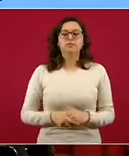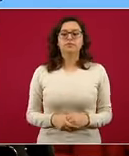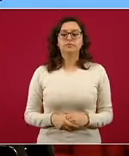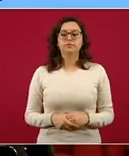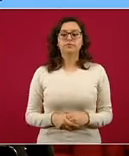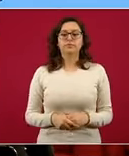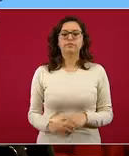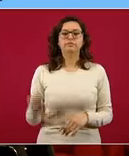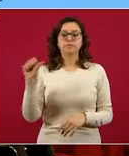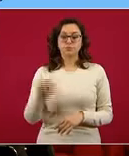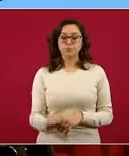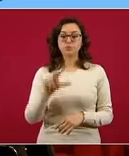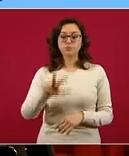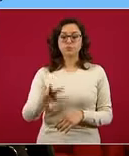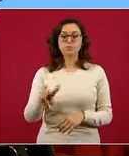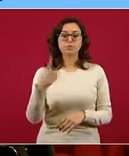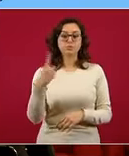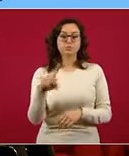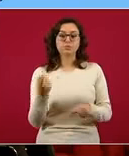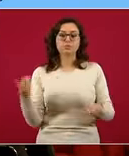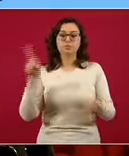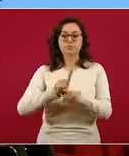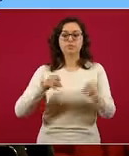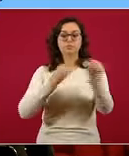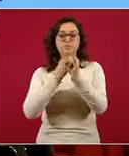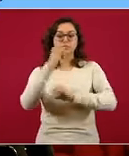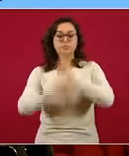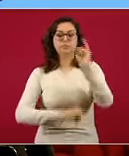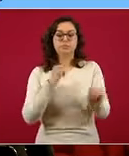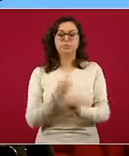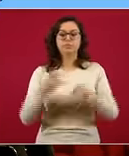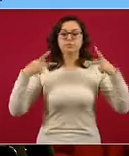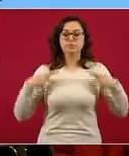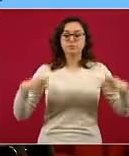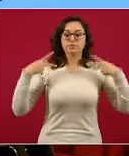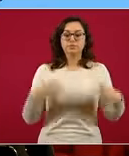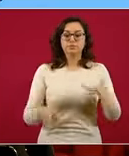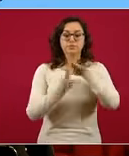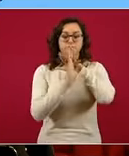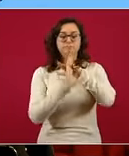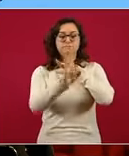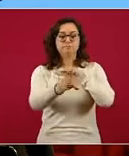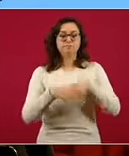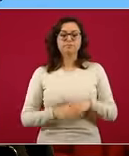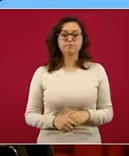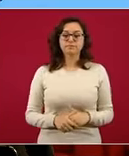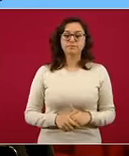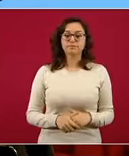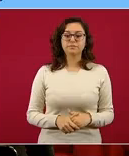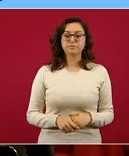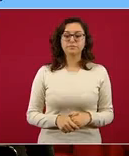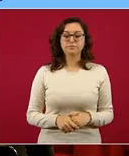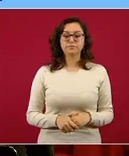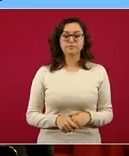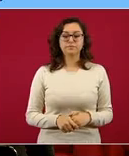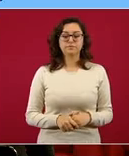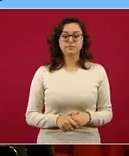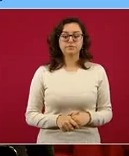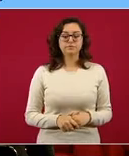Hoy, 18 de diciembre, es el Día Internacional de las Personas Migrantes, un grupo de